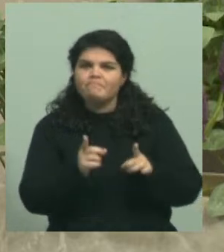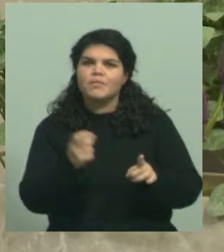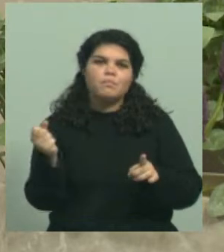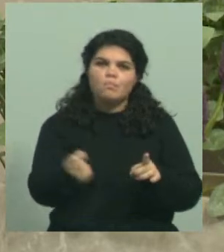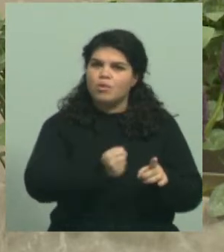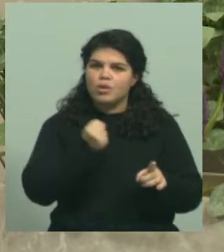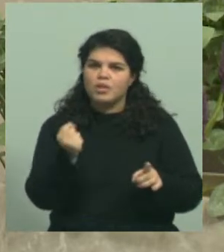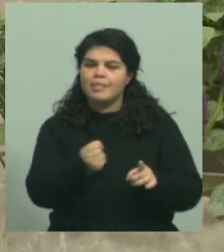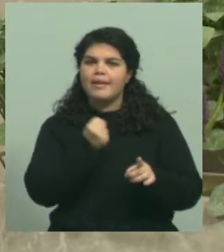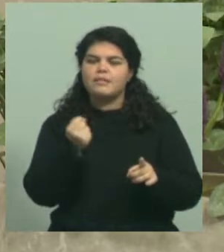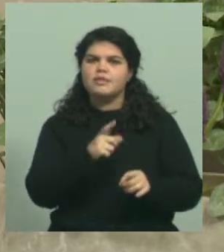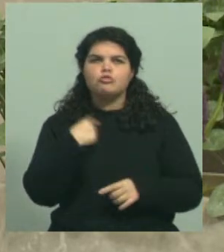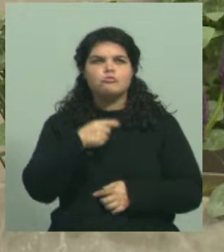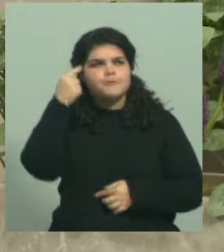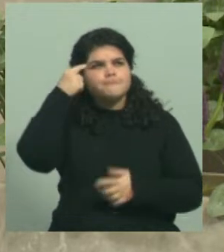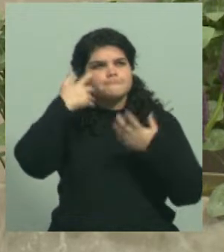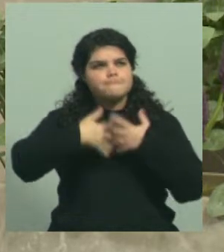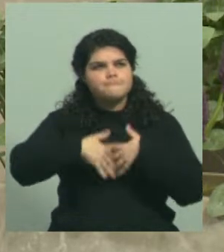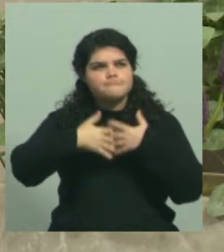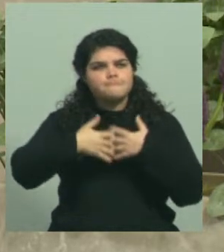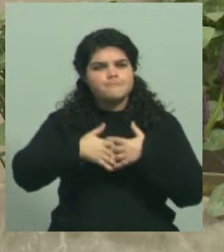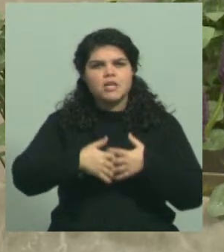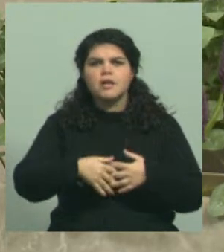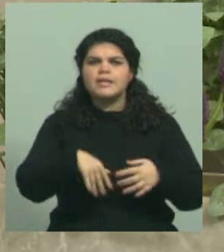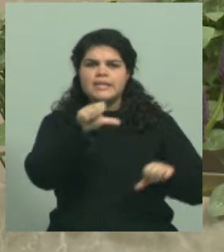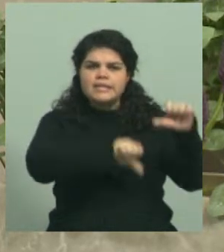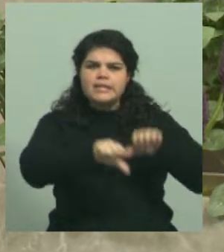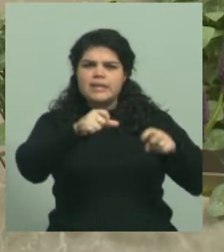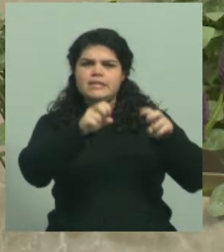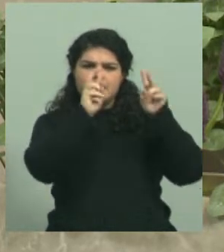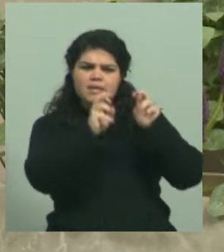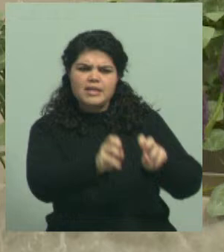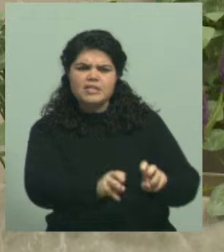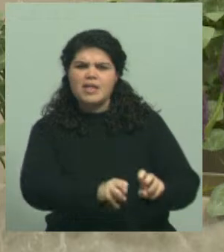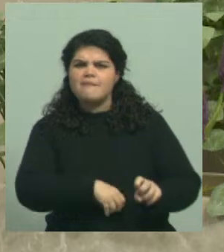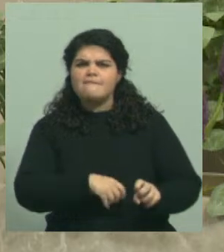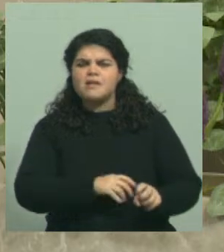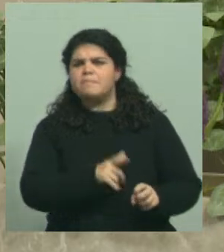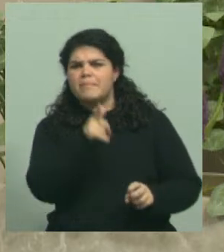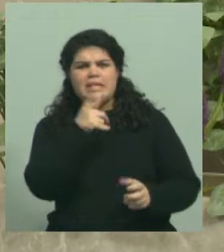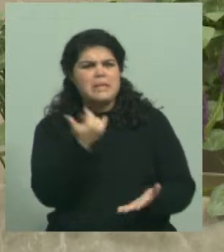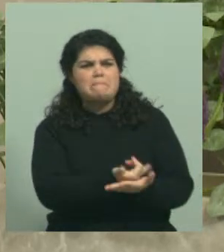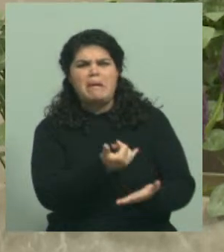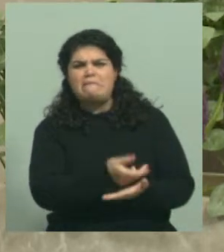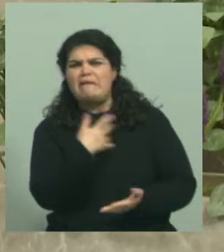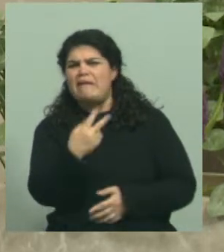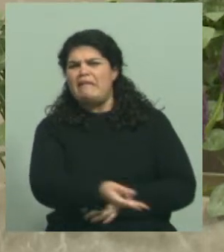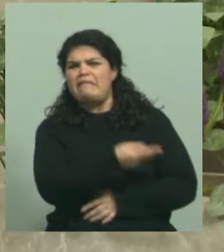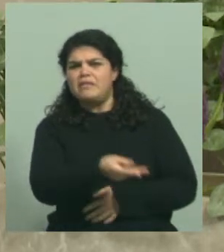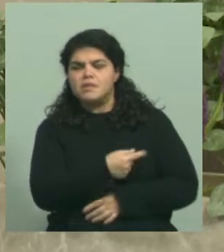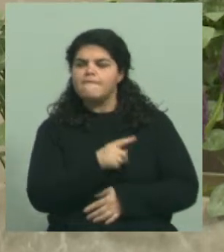motivación que nos llevó a proponer este ciclo. Hay varias, si querés te comento así brevemente, varias de las cuales son las